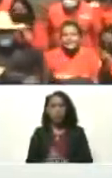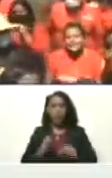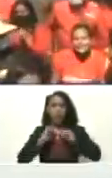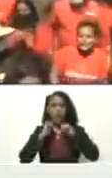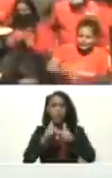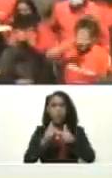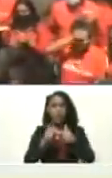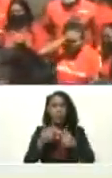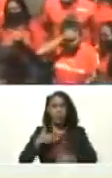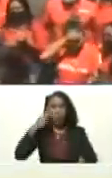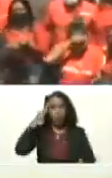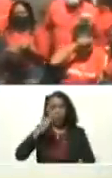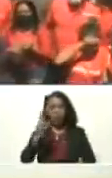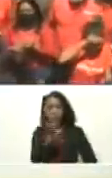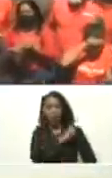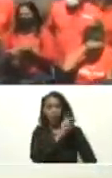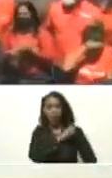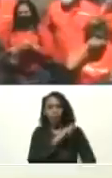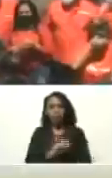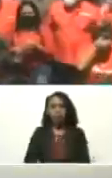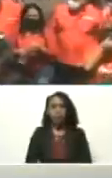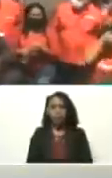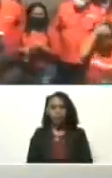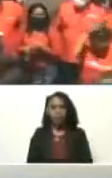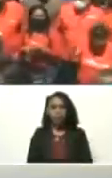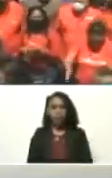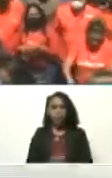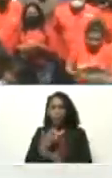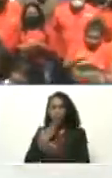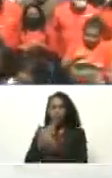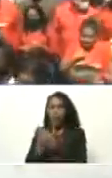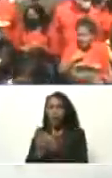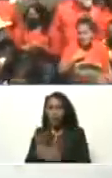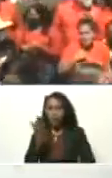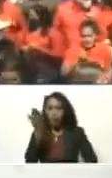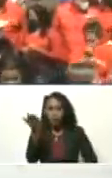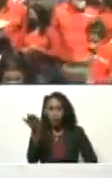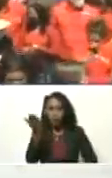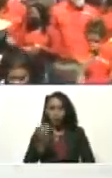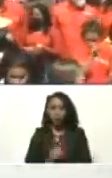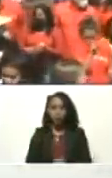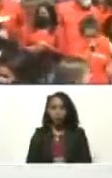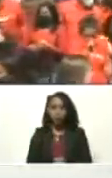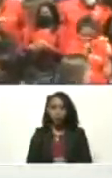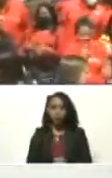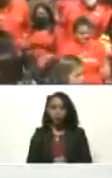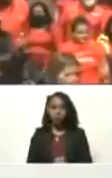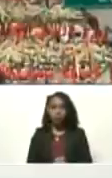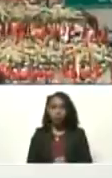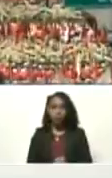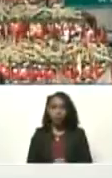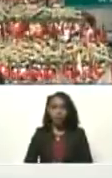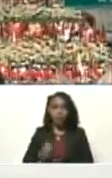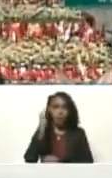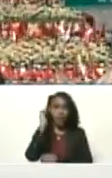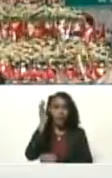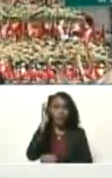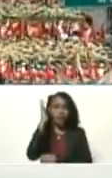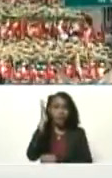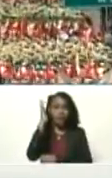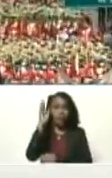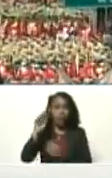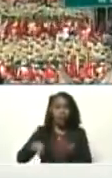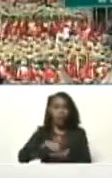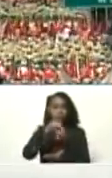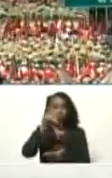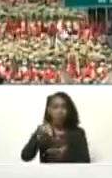Inicialmente, mi comandante en jefe, darle las gracias a usted y a la Asamblea